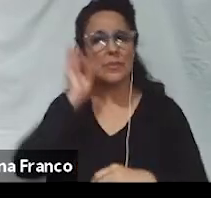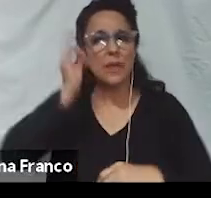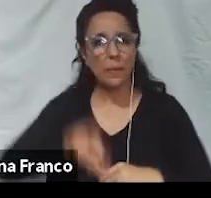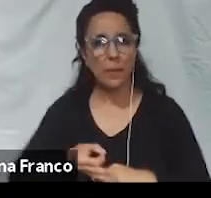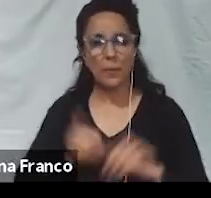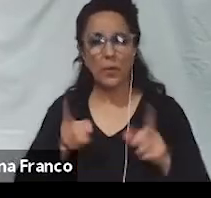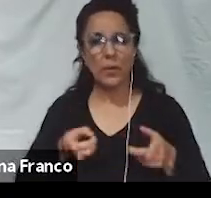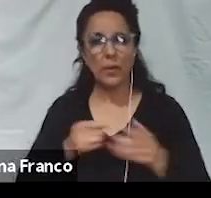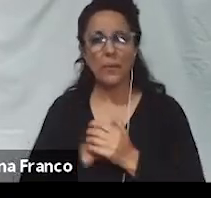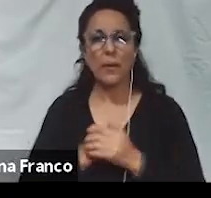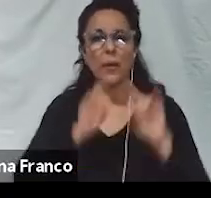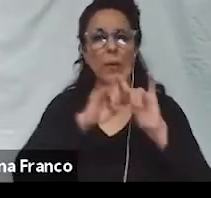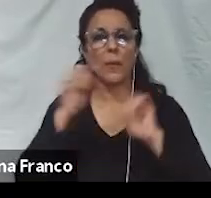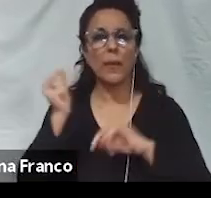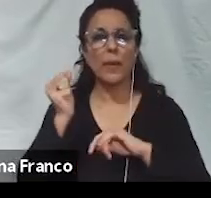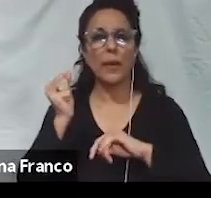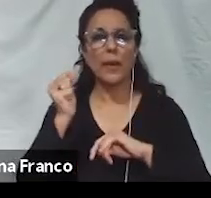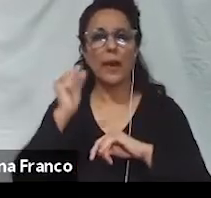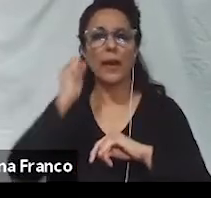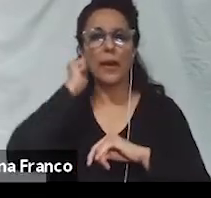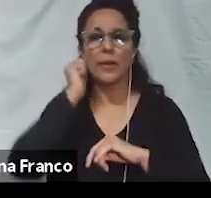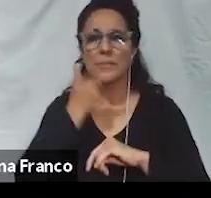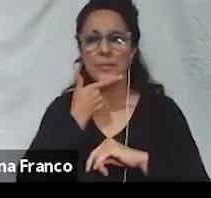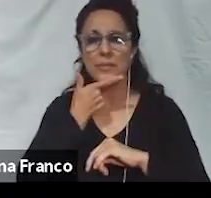Sabemos también que las WCAG